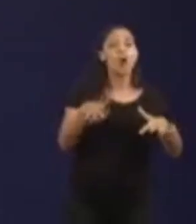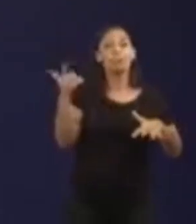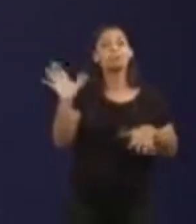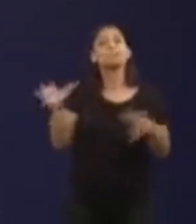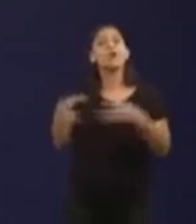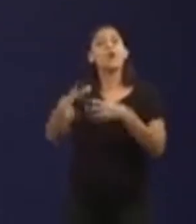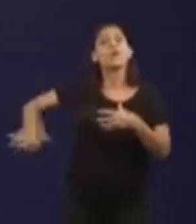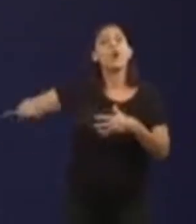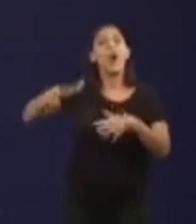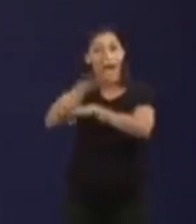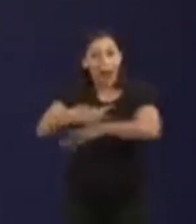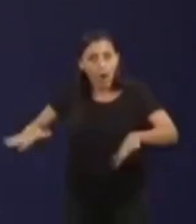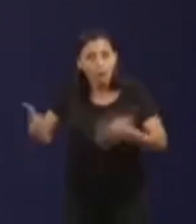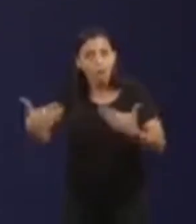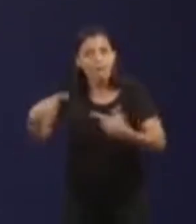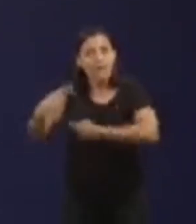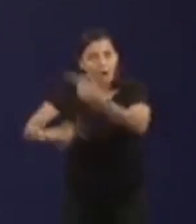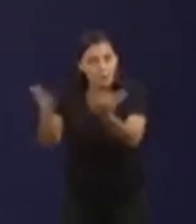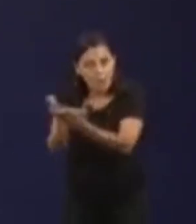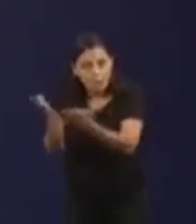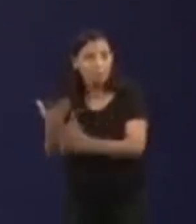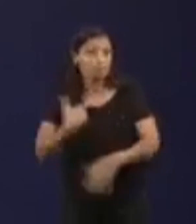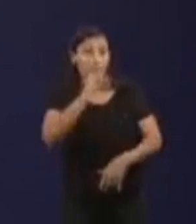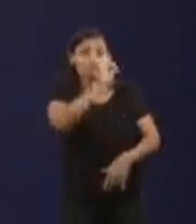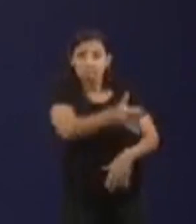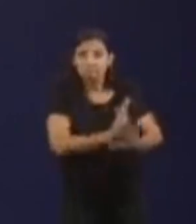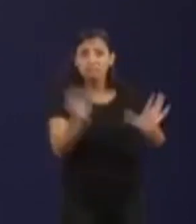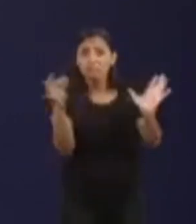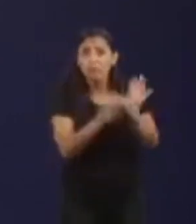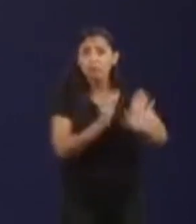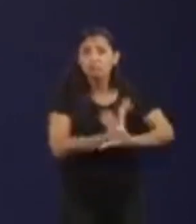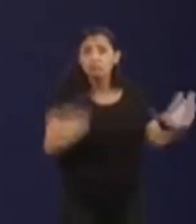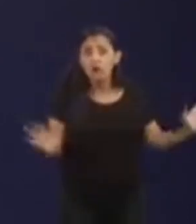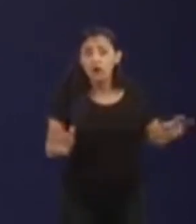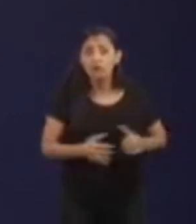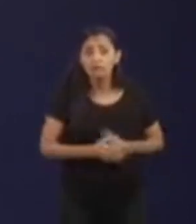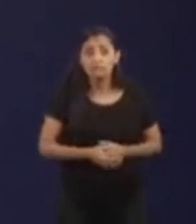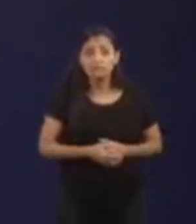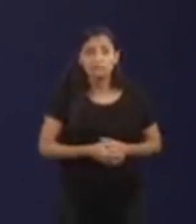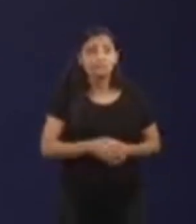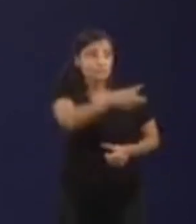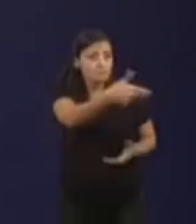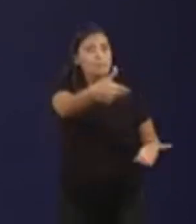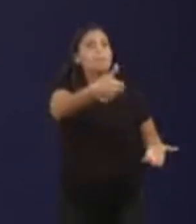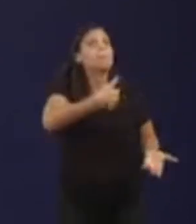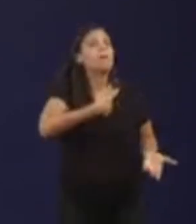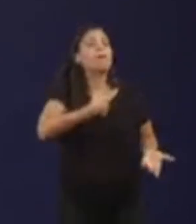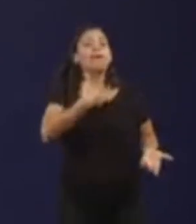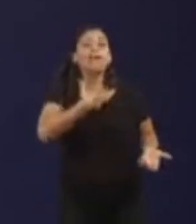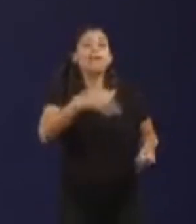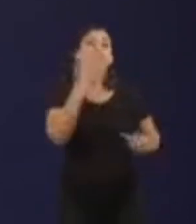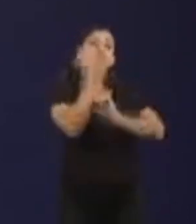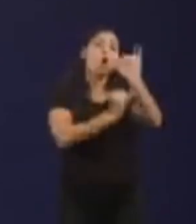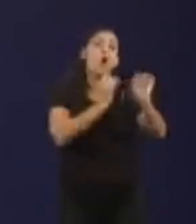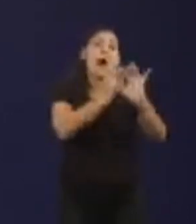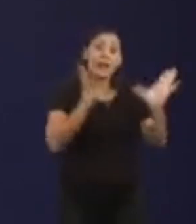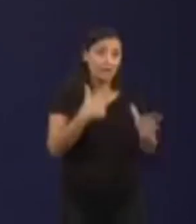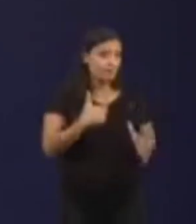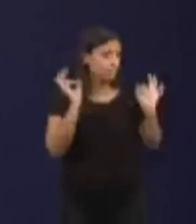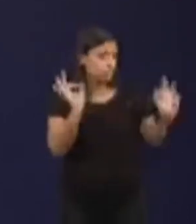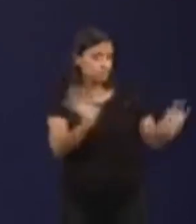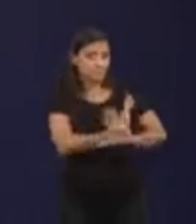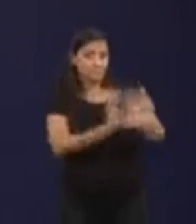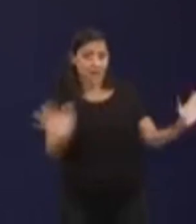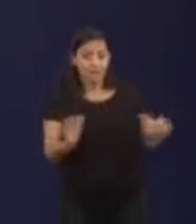estudiando yo le digo sí se terminó y usted me está pidiendo una aclaración Yo le doy una